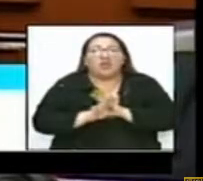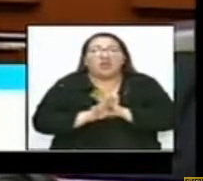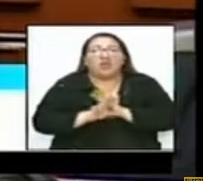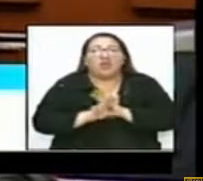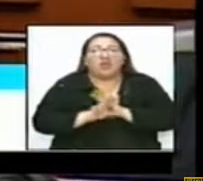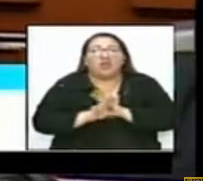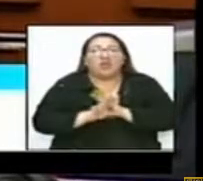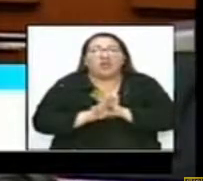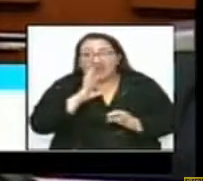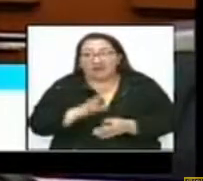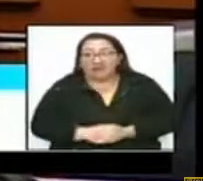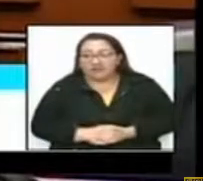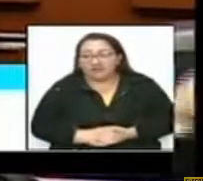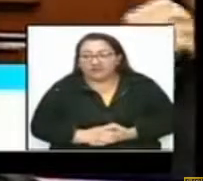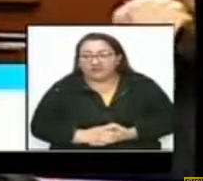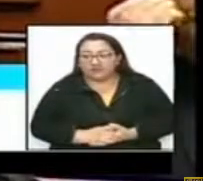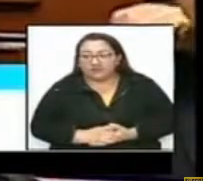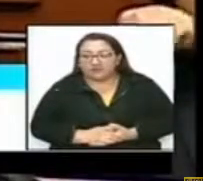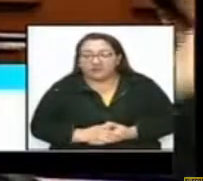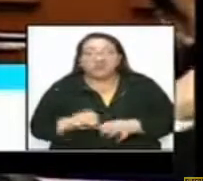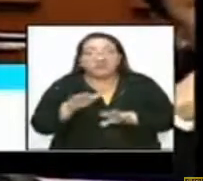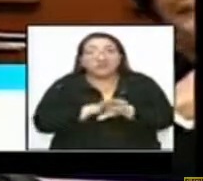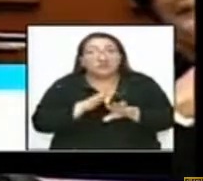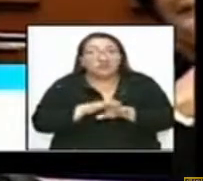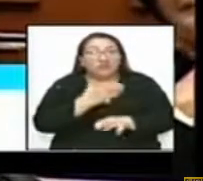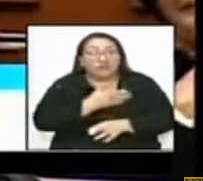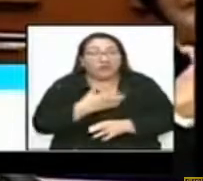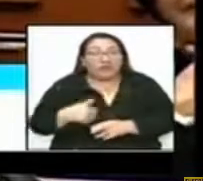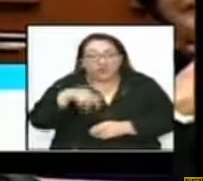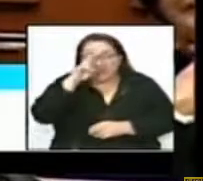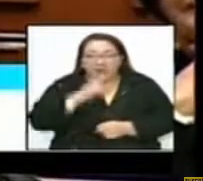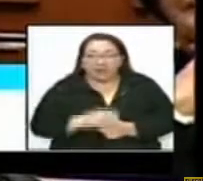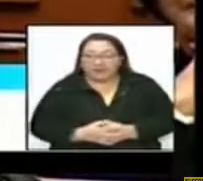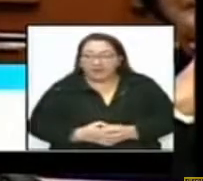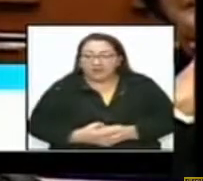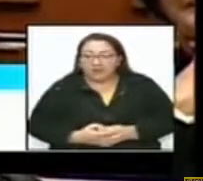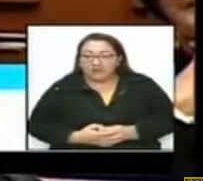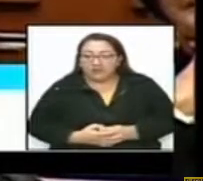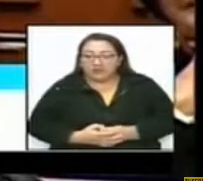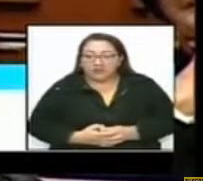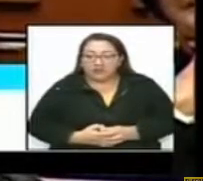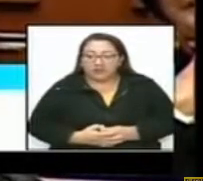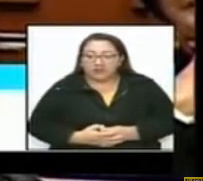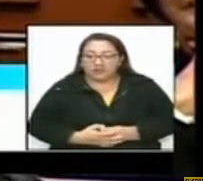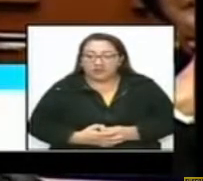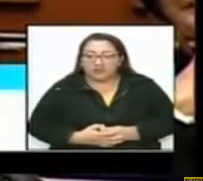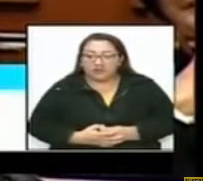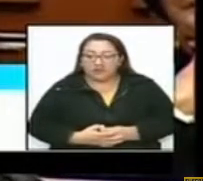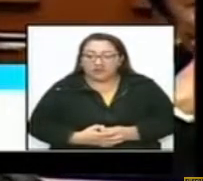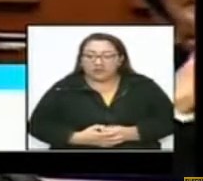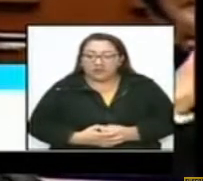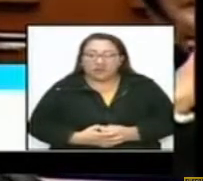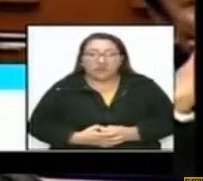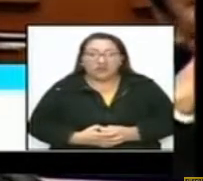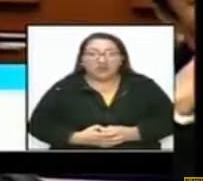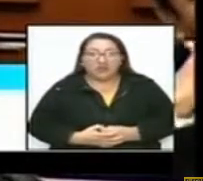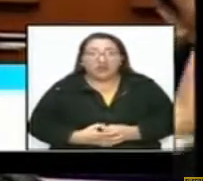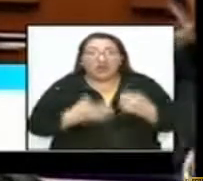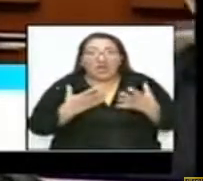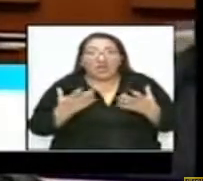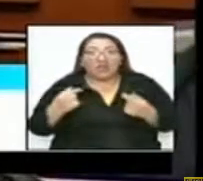la que nadie habla del blindaje en el que está el presidente de la república son solamente elementos distractivos presidentes